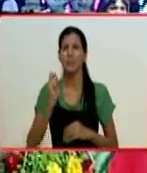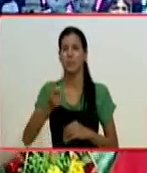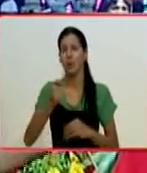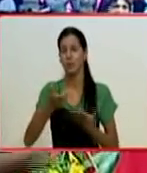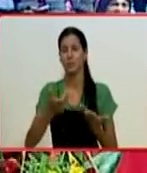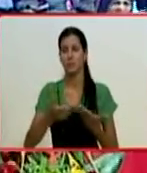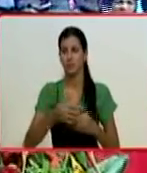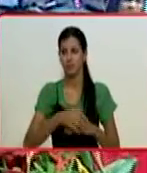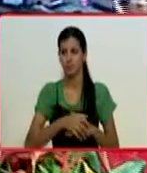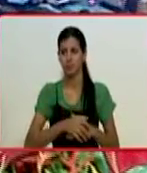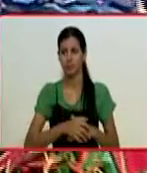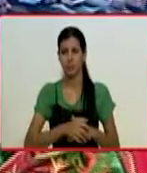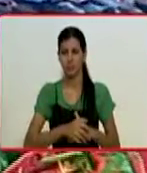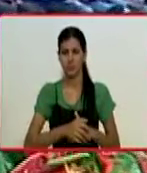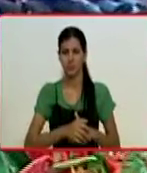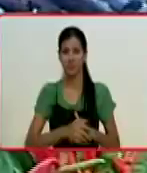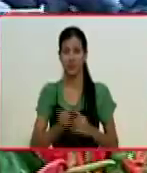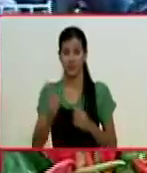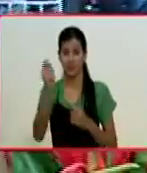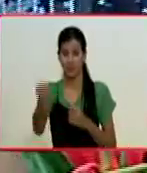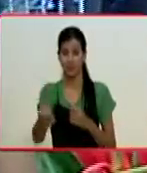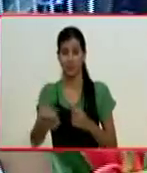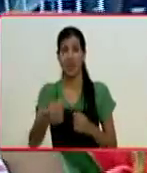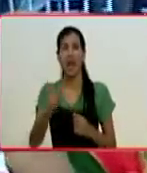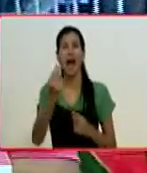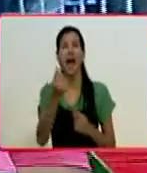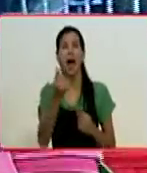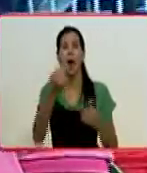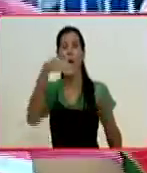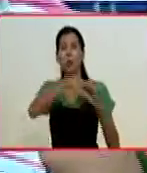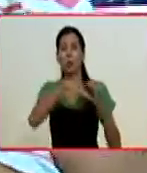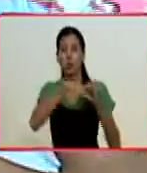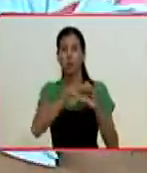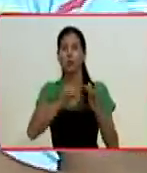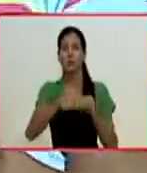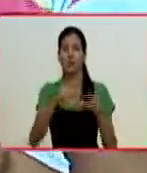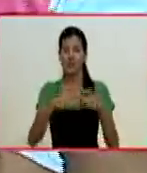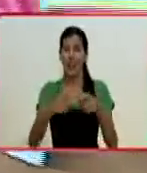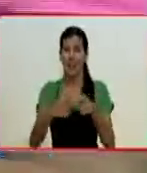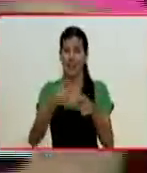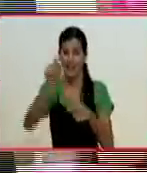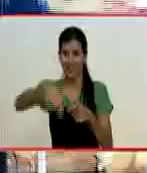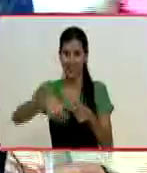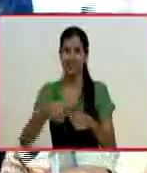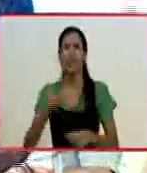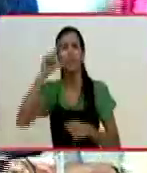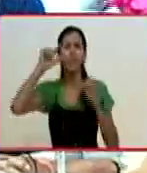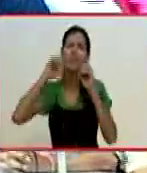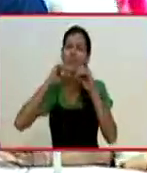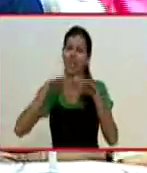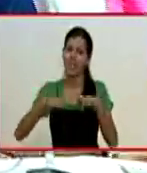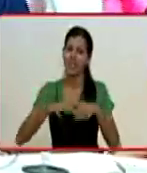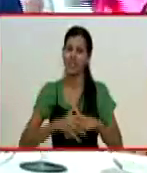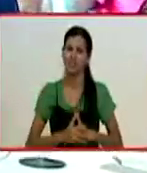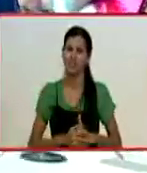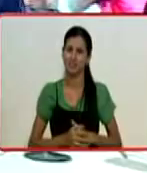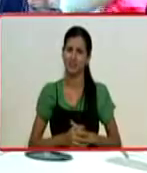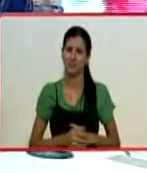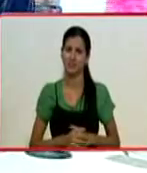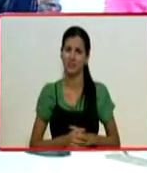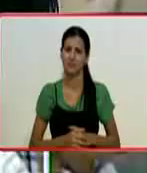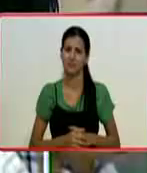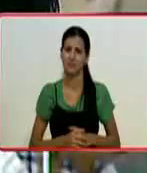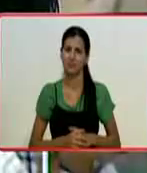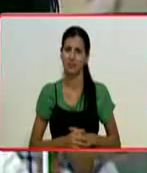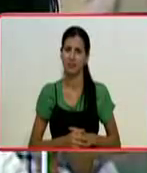Así que te entrego tu cuenta de ahorro y tu tarjeta ya. Y que Dios te bendiga.